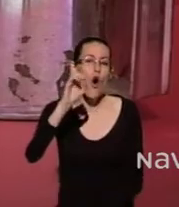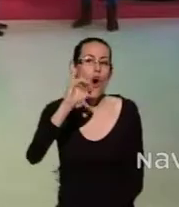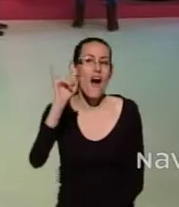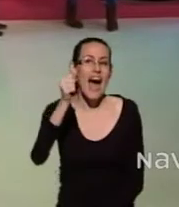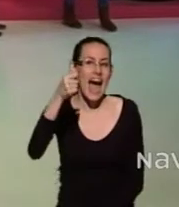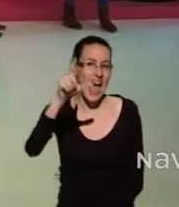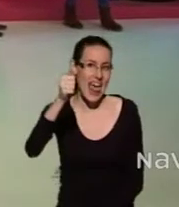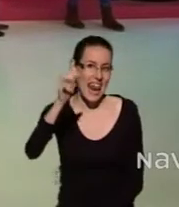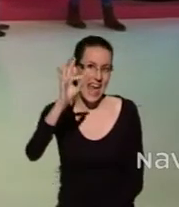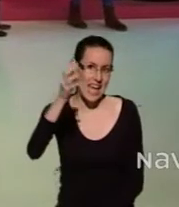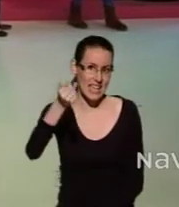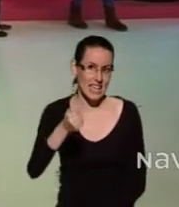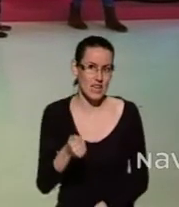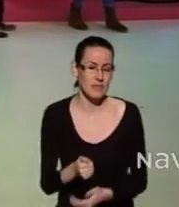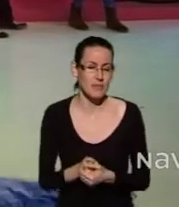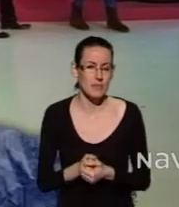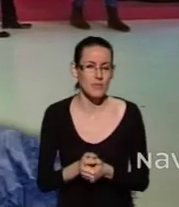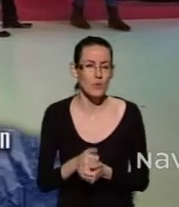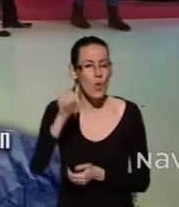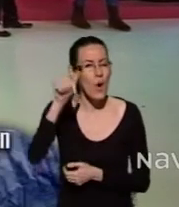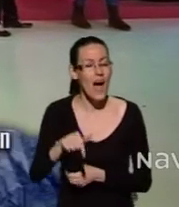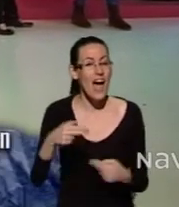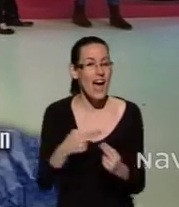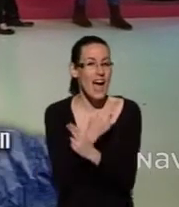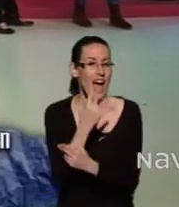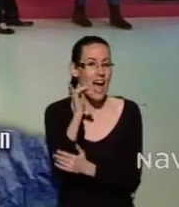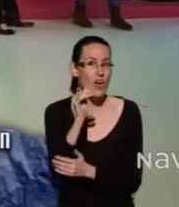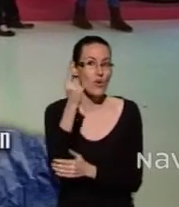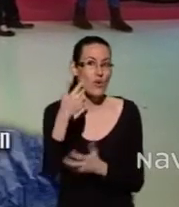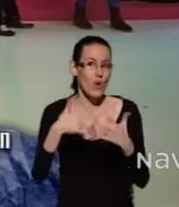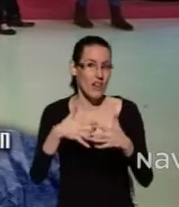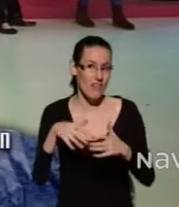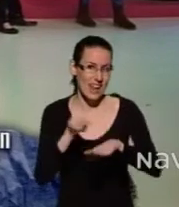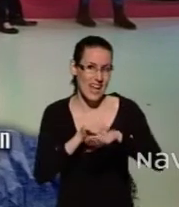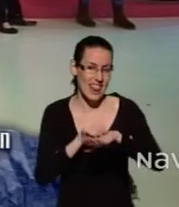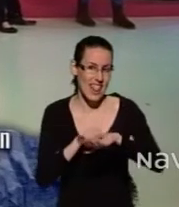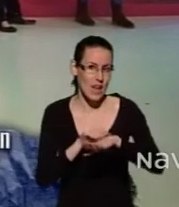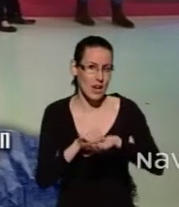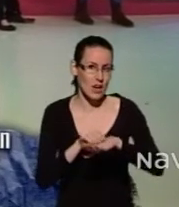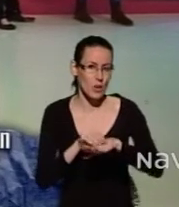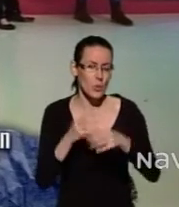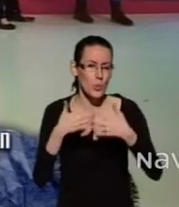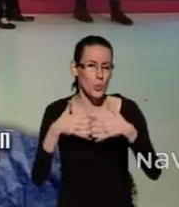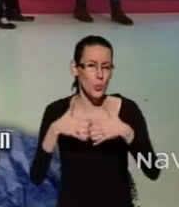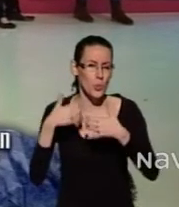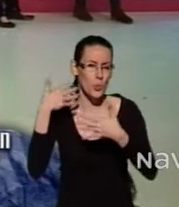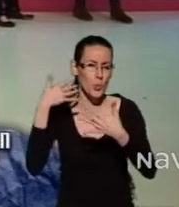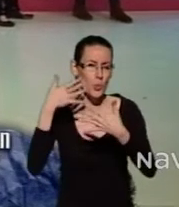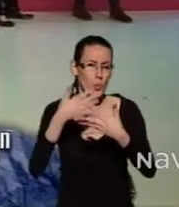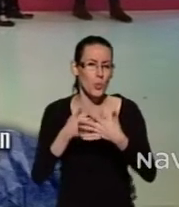tonelero. Sí, podemos leer aquí que existió en Aibar una fábrica de alcohol fundada por Clemente Zabaleta, que funcionó hasta